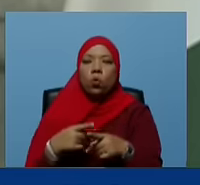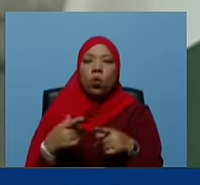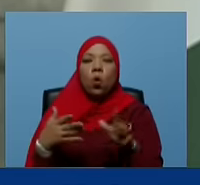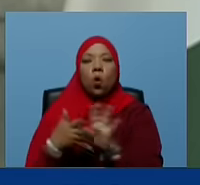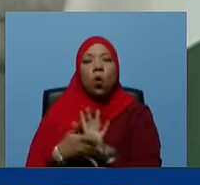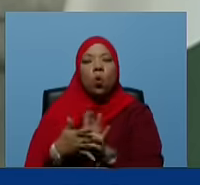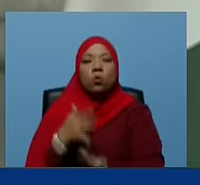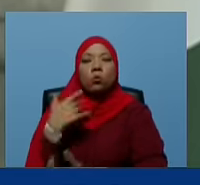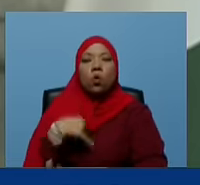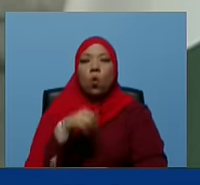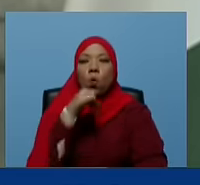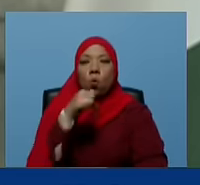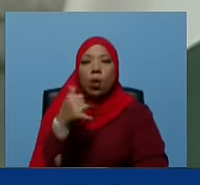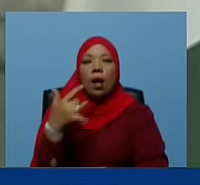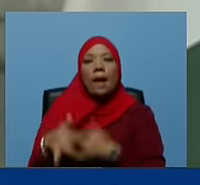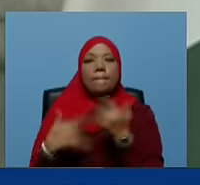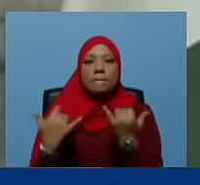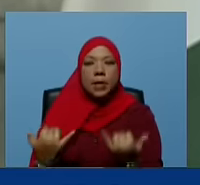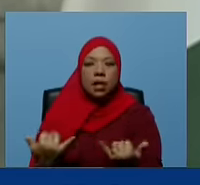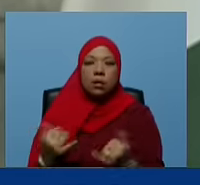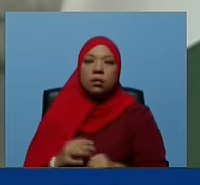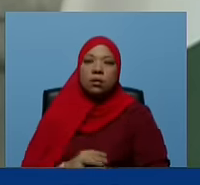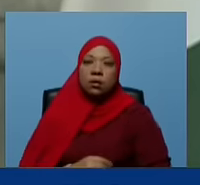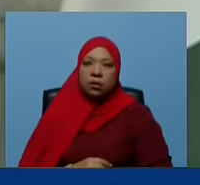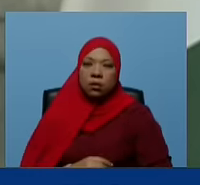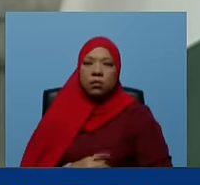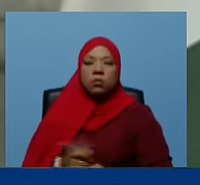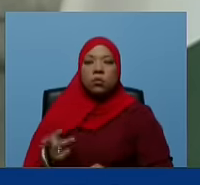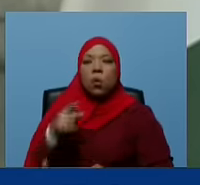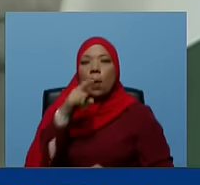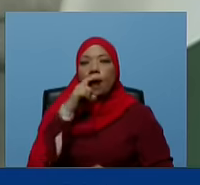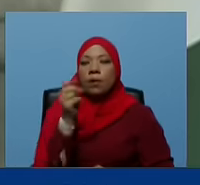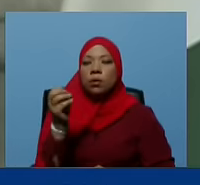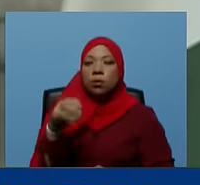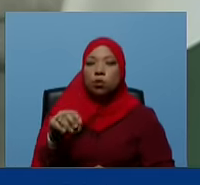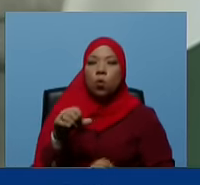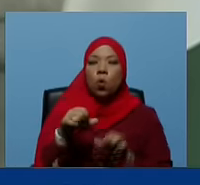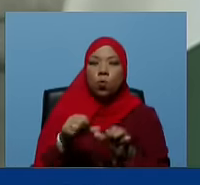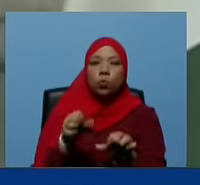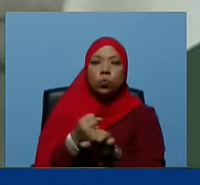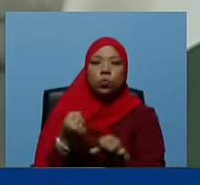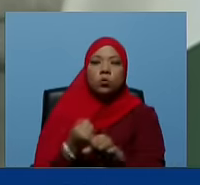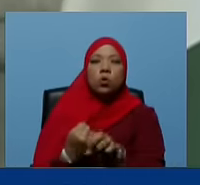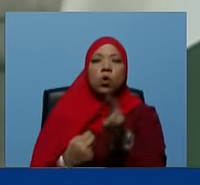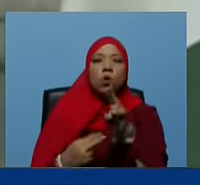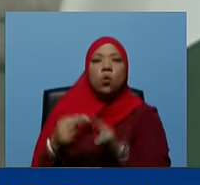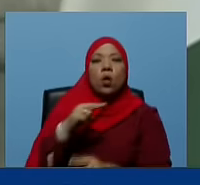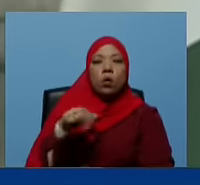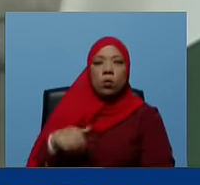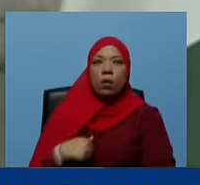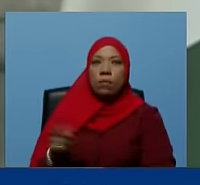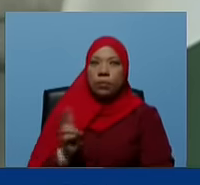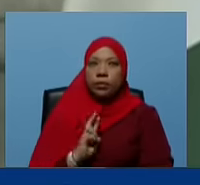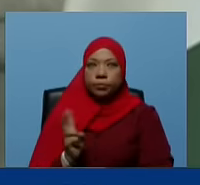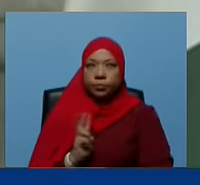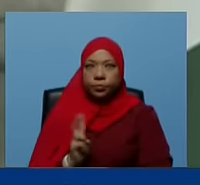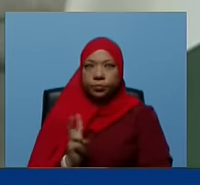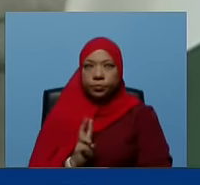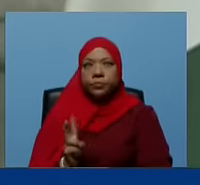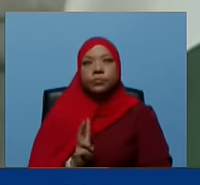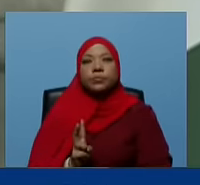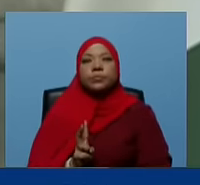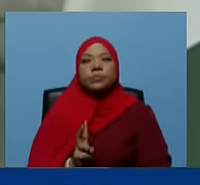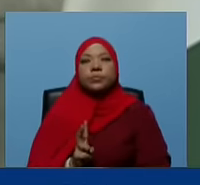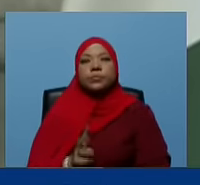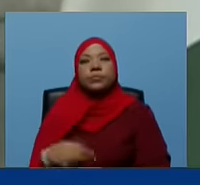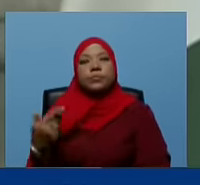construcción, construcción. Tenemos un mandato, construir, construir, construir. Por eso es